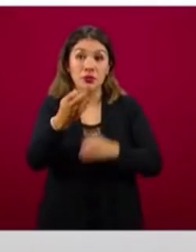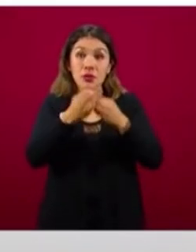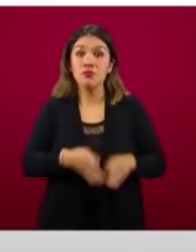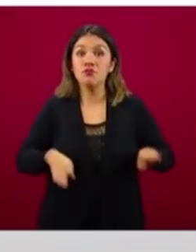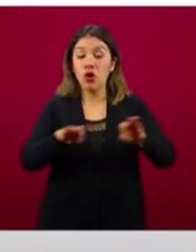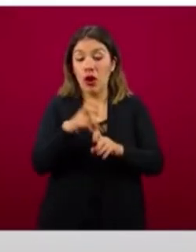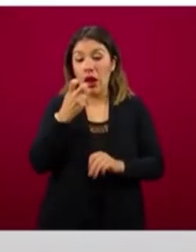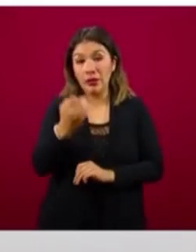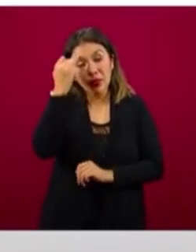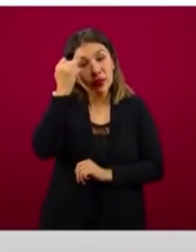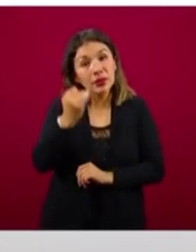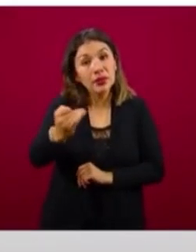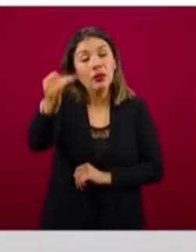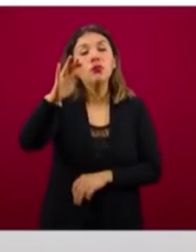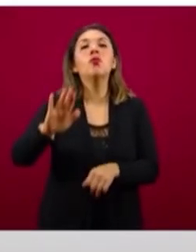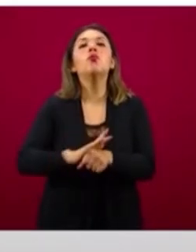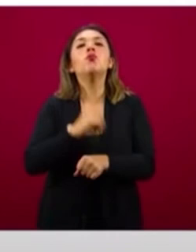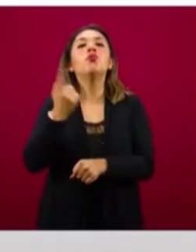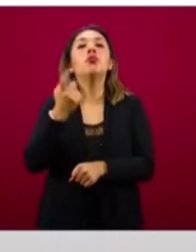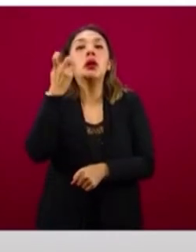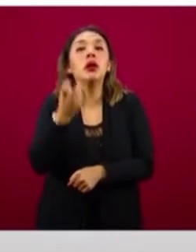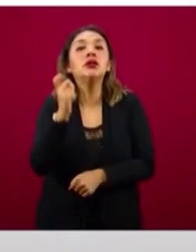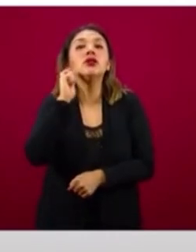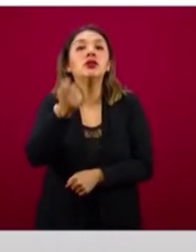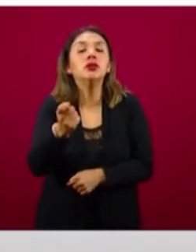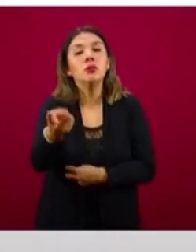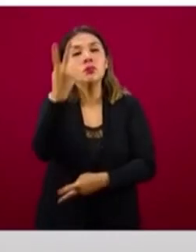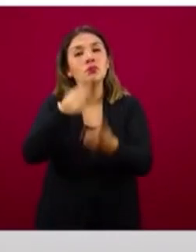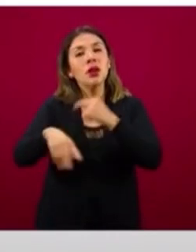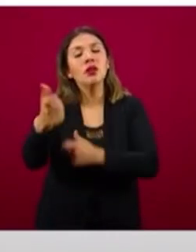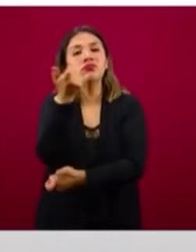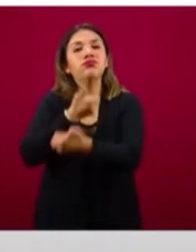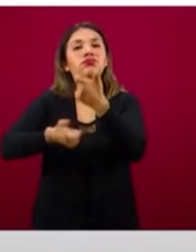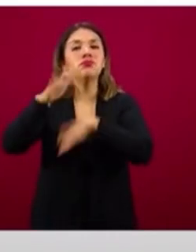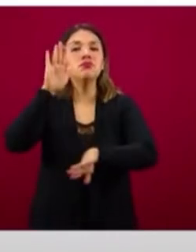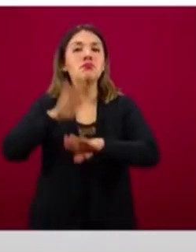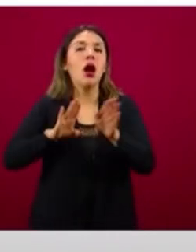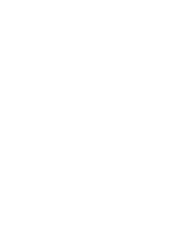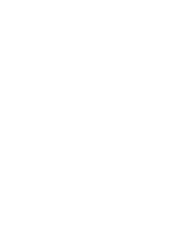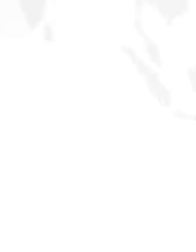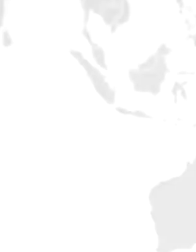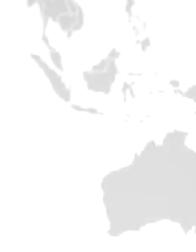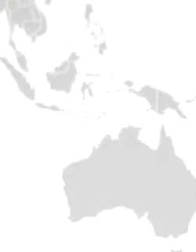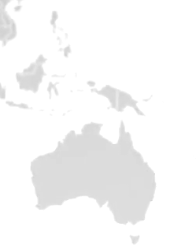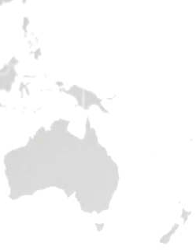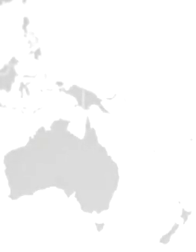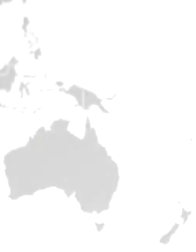porque significa una reactivación de la economía local.